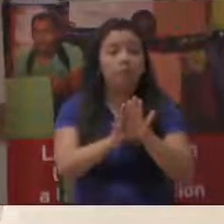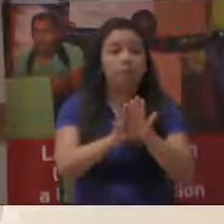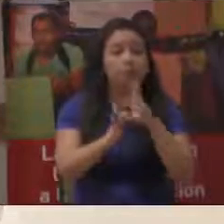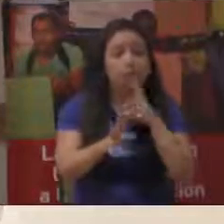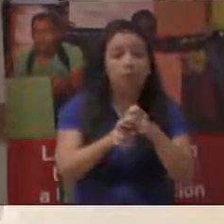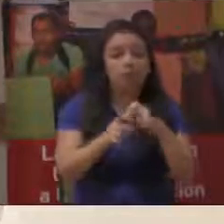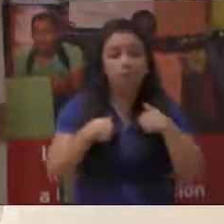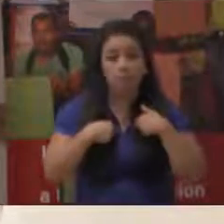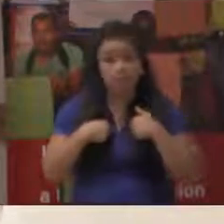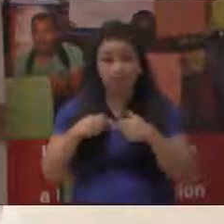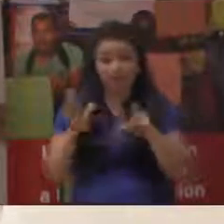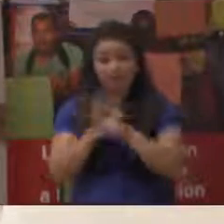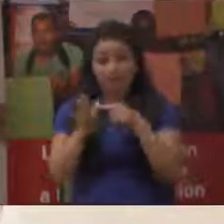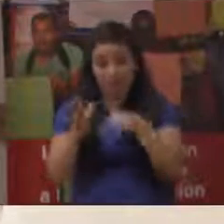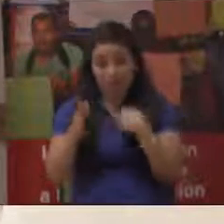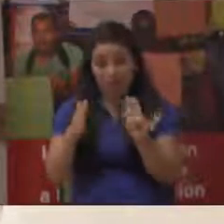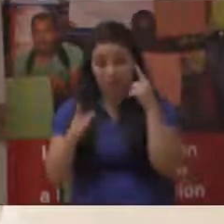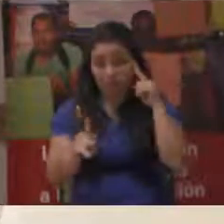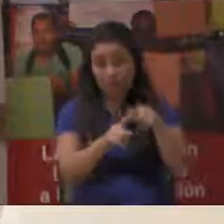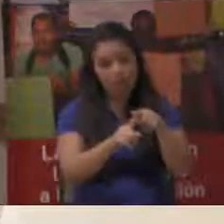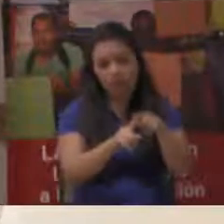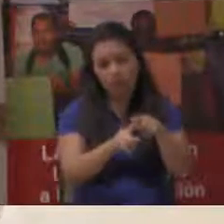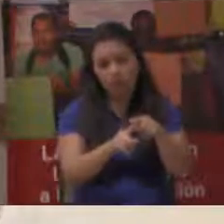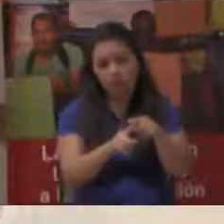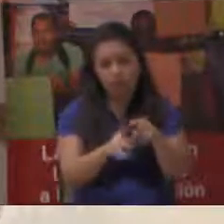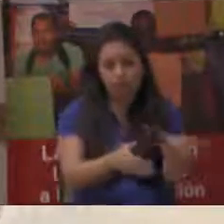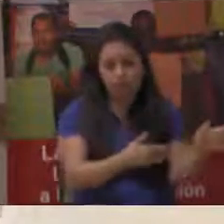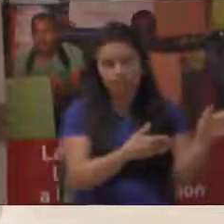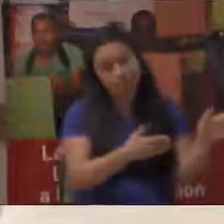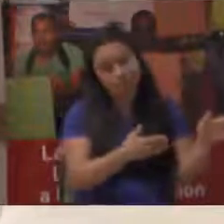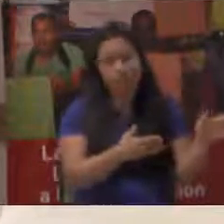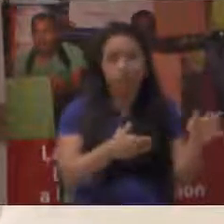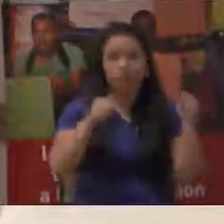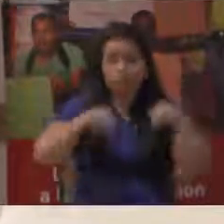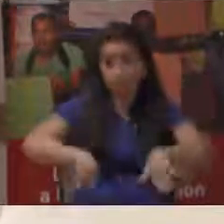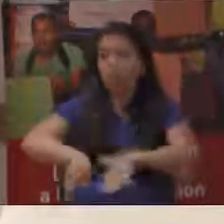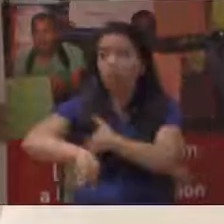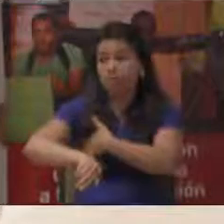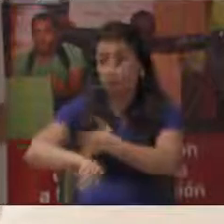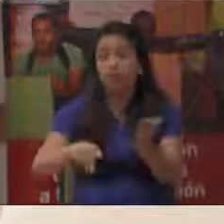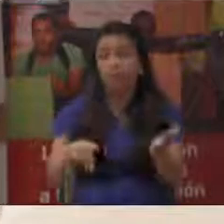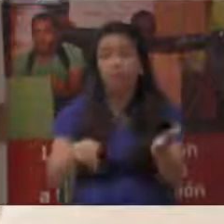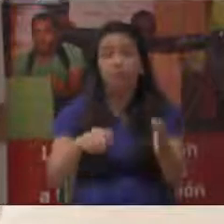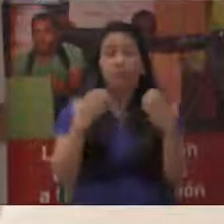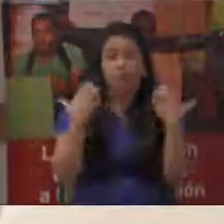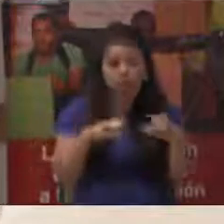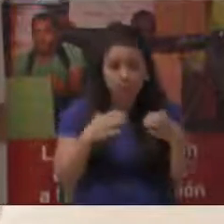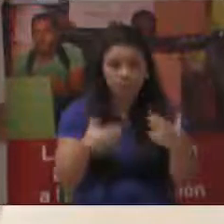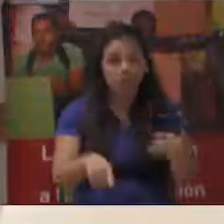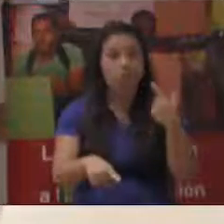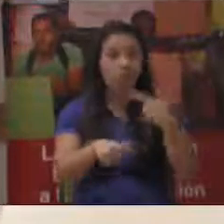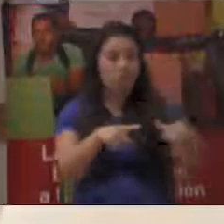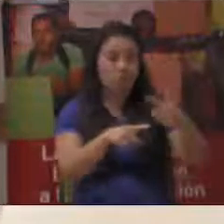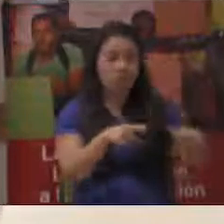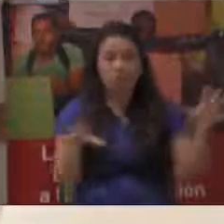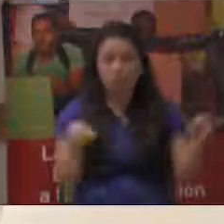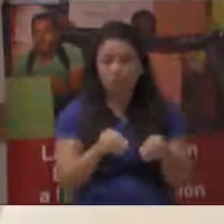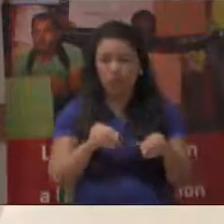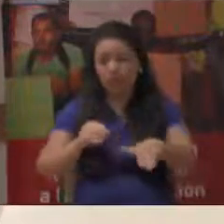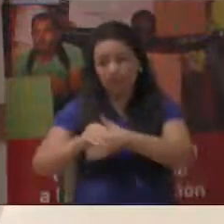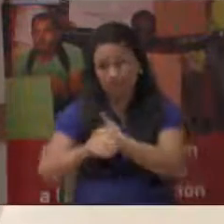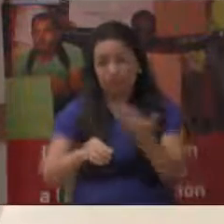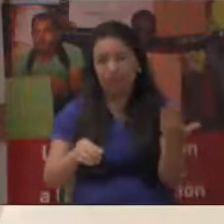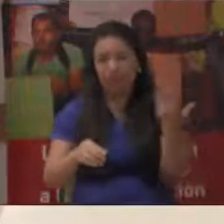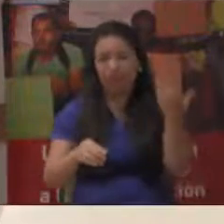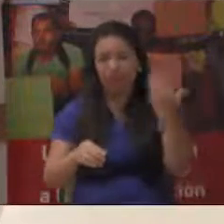gran esfuerzo, la oficina del comisionado está aquí, el Ministerio del Interior está aquí, el Ministerio del Posconflicto, la Presidencia de